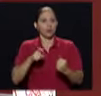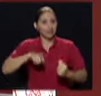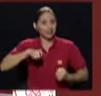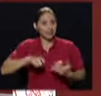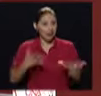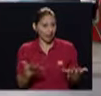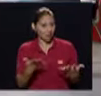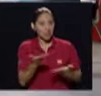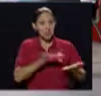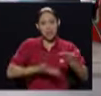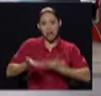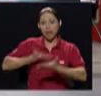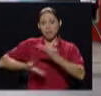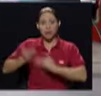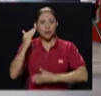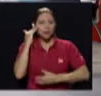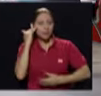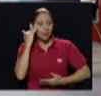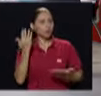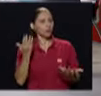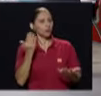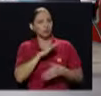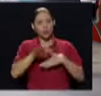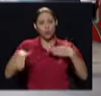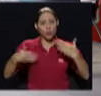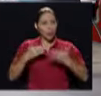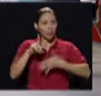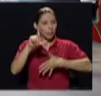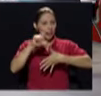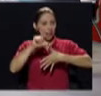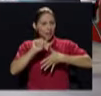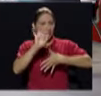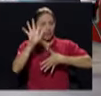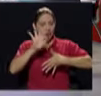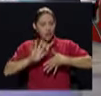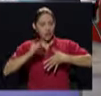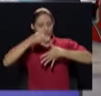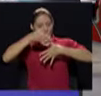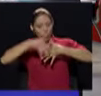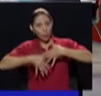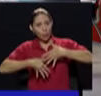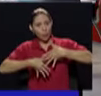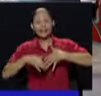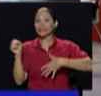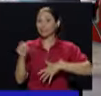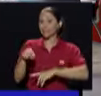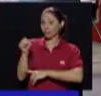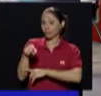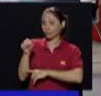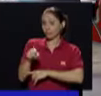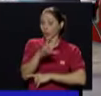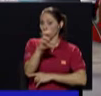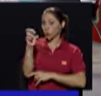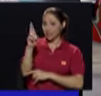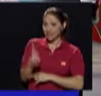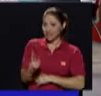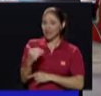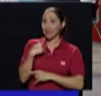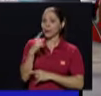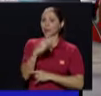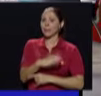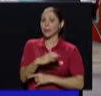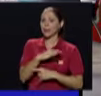en esta materia, intercambiar conocimientos a lo largo de toda América Latina y del Caribe. Sí, claro. Inclusive, Costa Rica tiene una